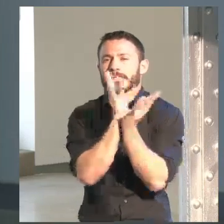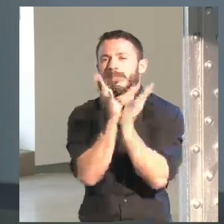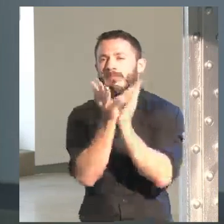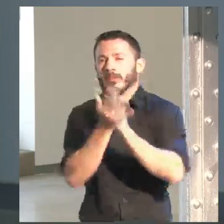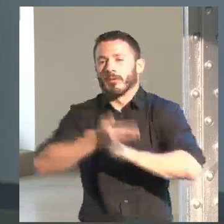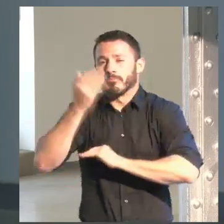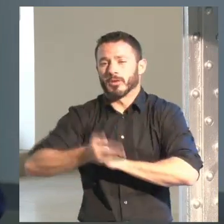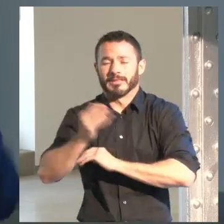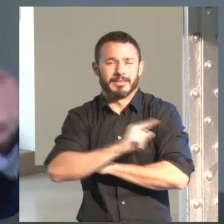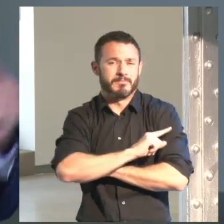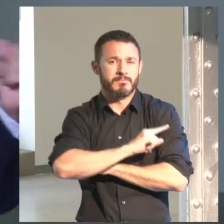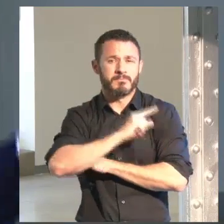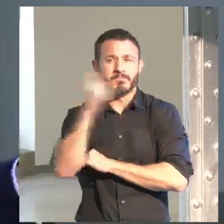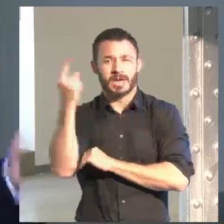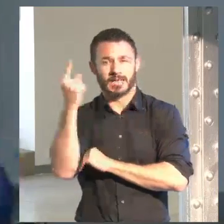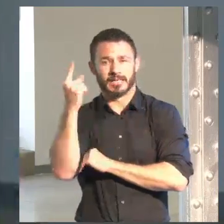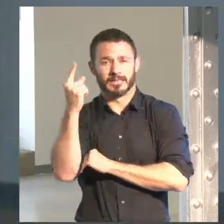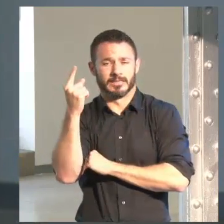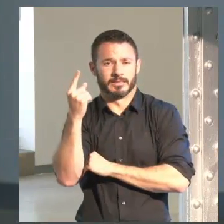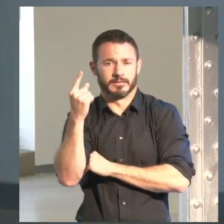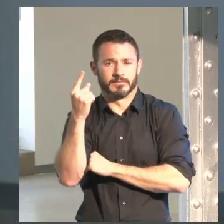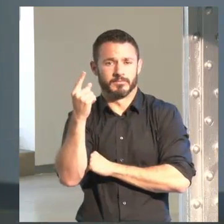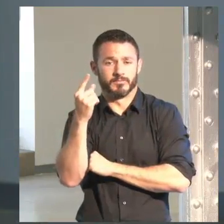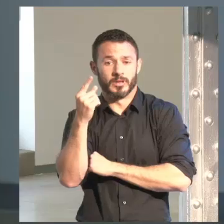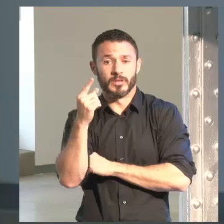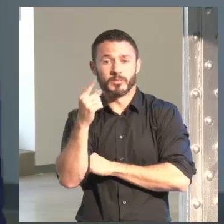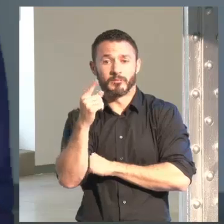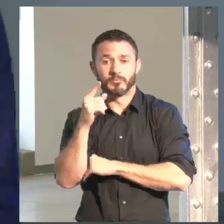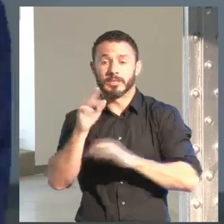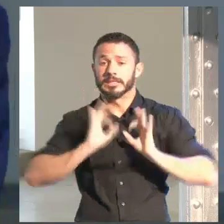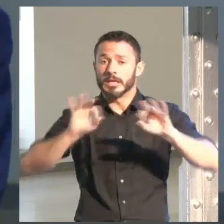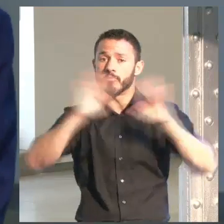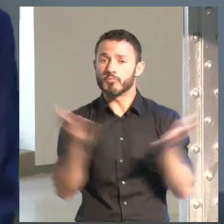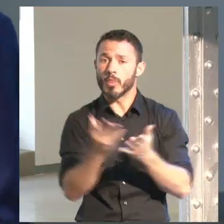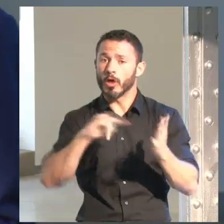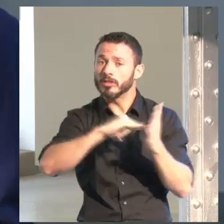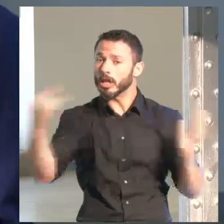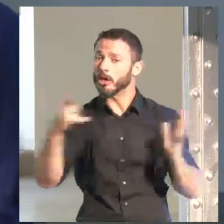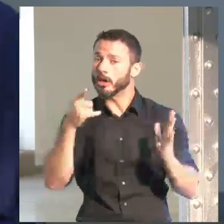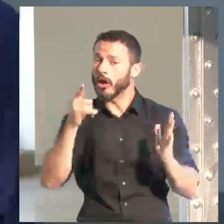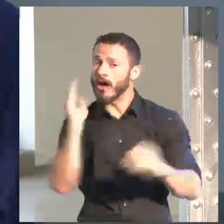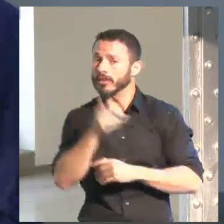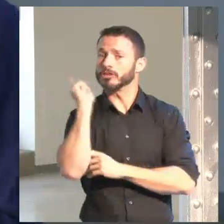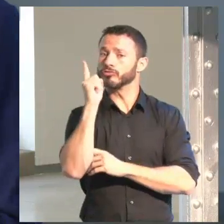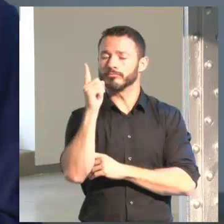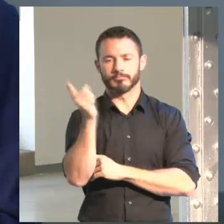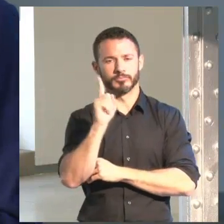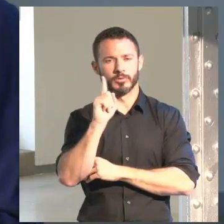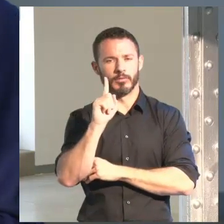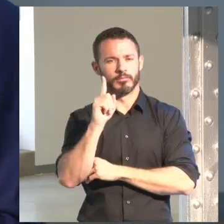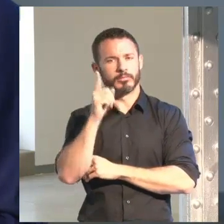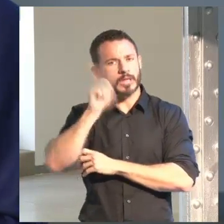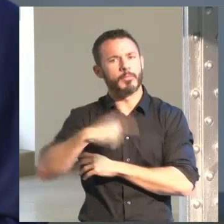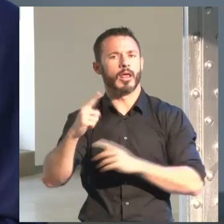más importantes, que no solo van a afectar al mundo tecnológico, sino que van a afectar y van a tener